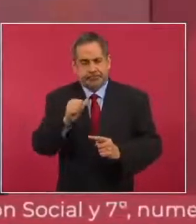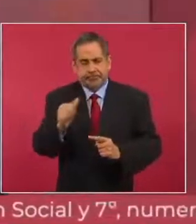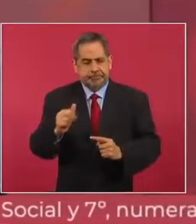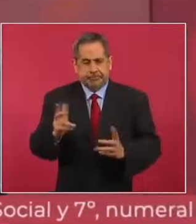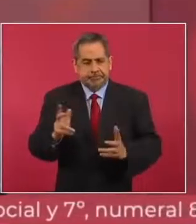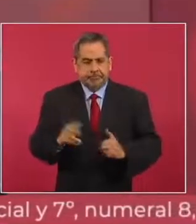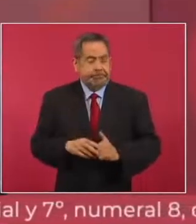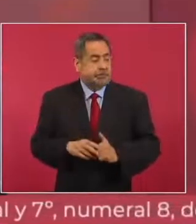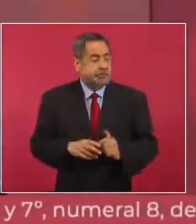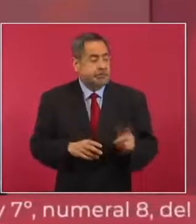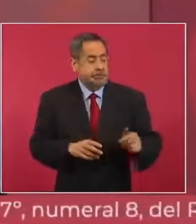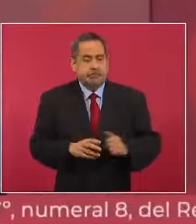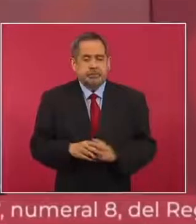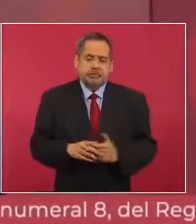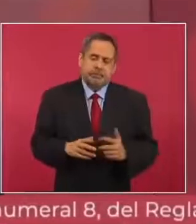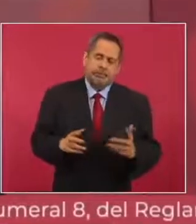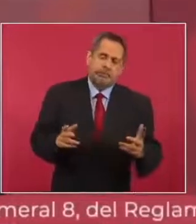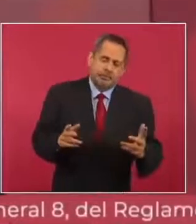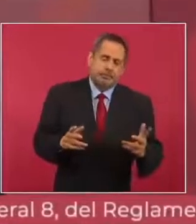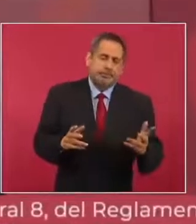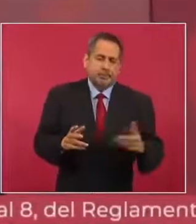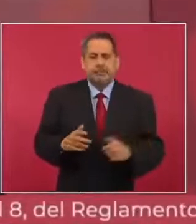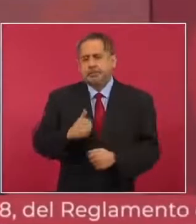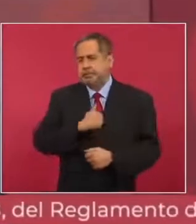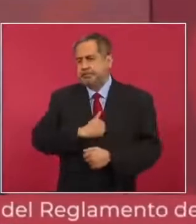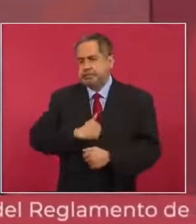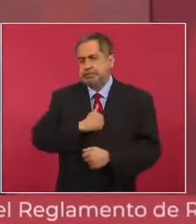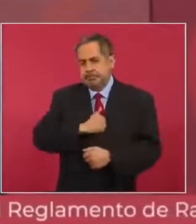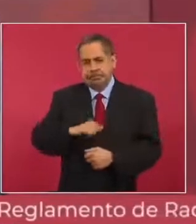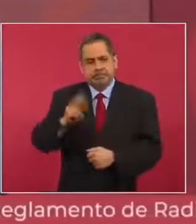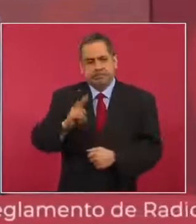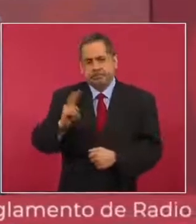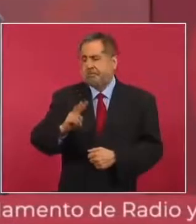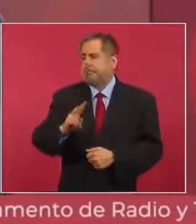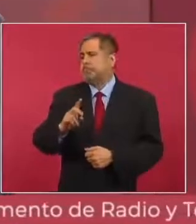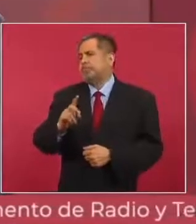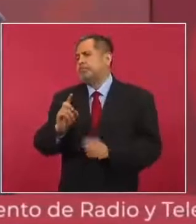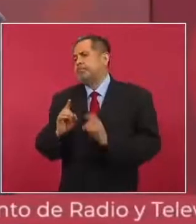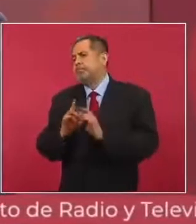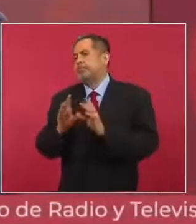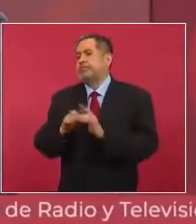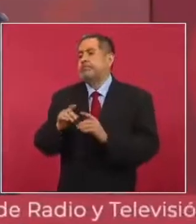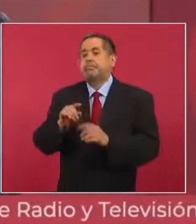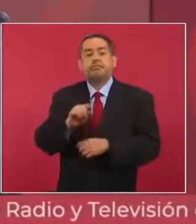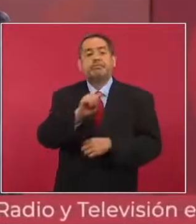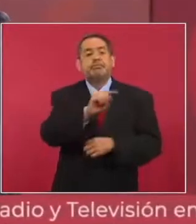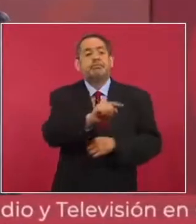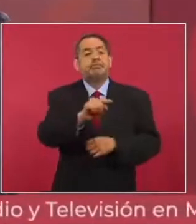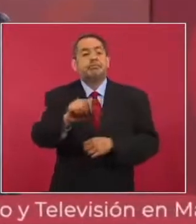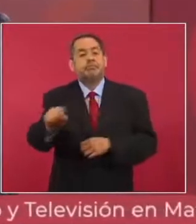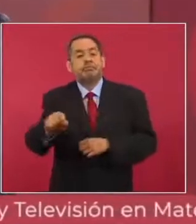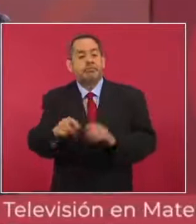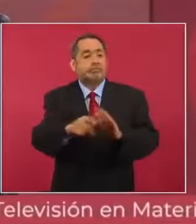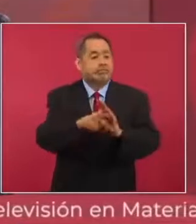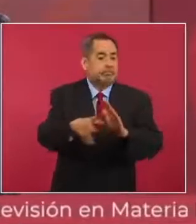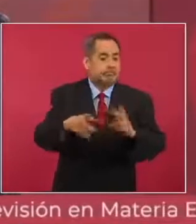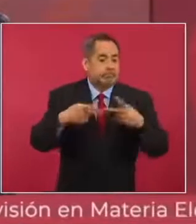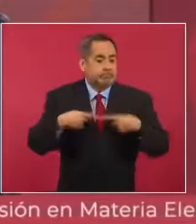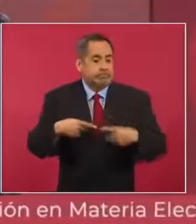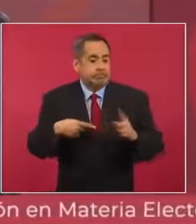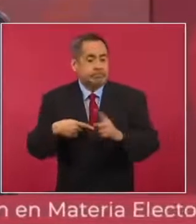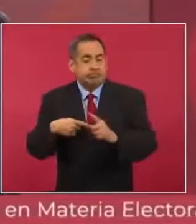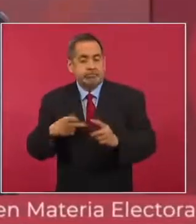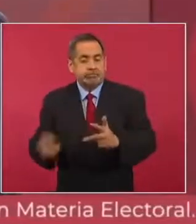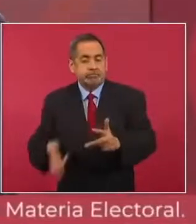es muy lamentable que haya asesinatos de periodistas, ya